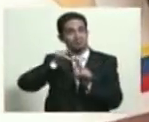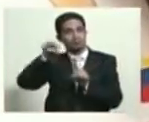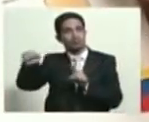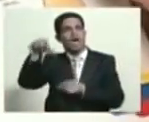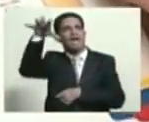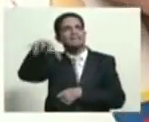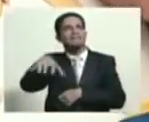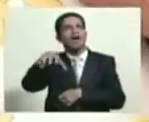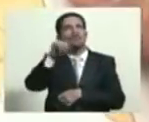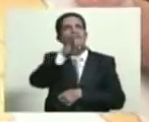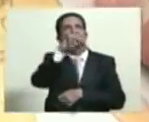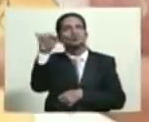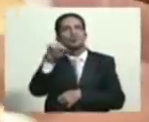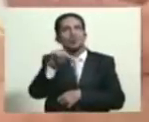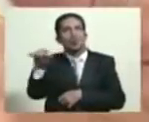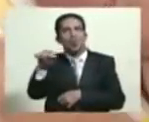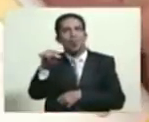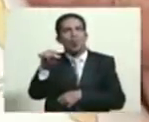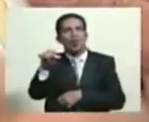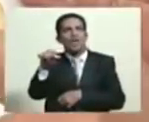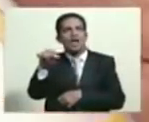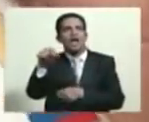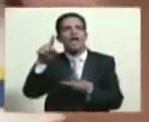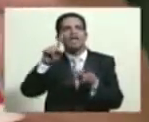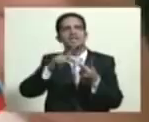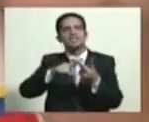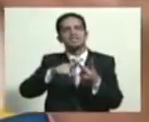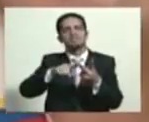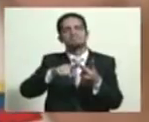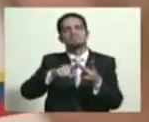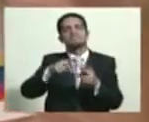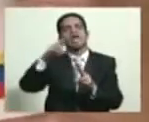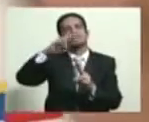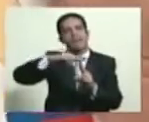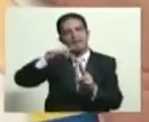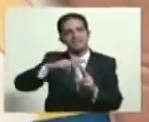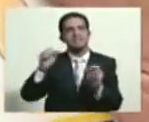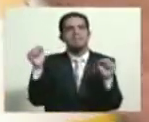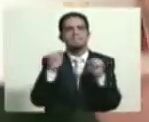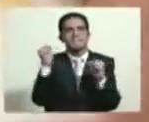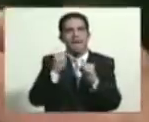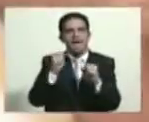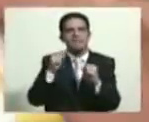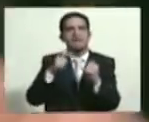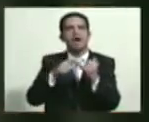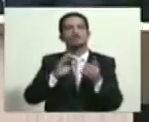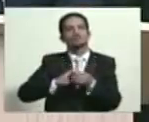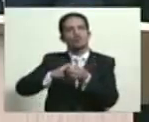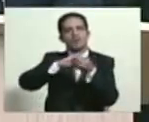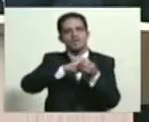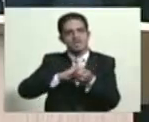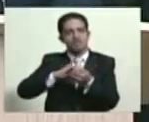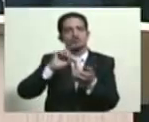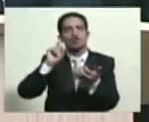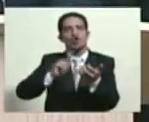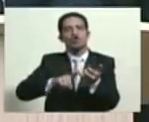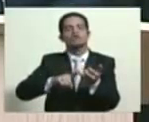estado Zulia y en el estado, los estados andinos y el estado Yaracuy. ¿Qué son las